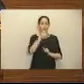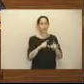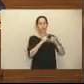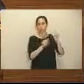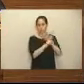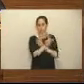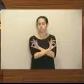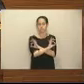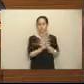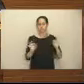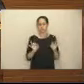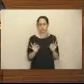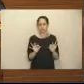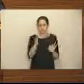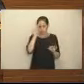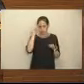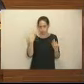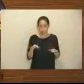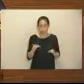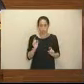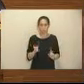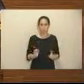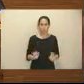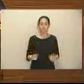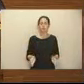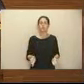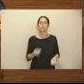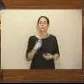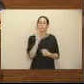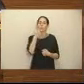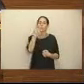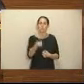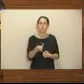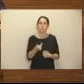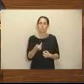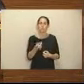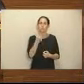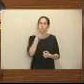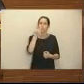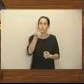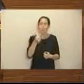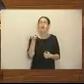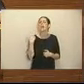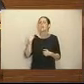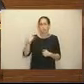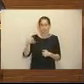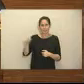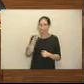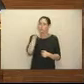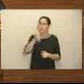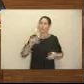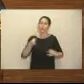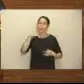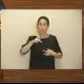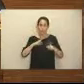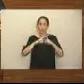parte esencial de esas negativas estadísticas. Lo que sí afirmó usted es que Asturias está en